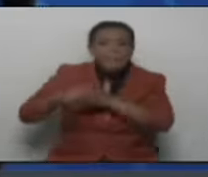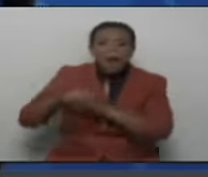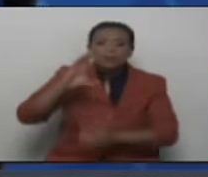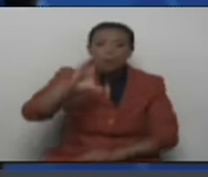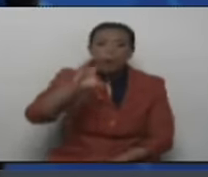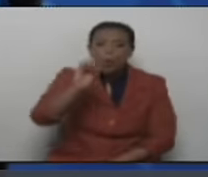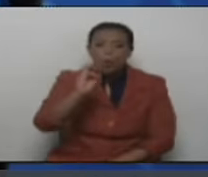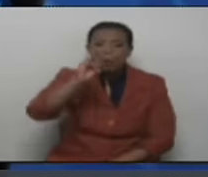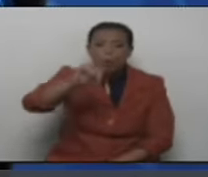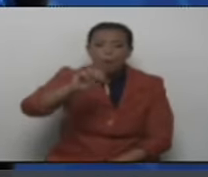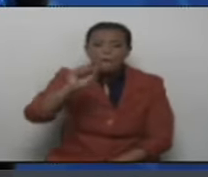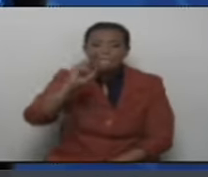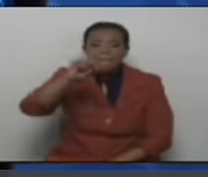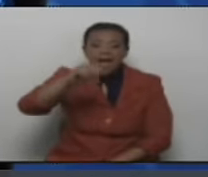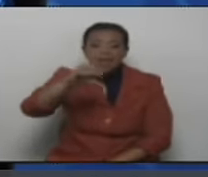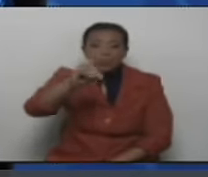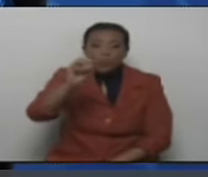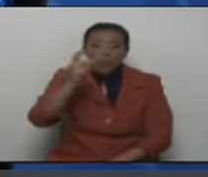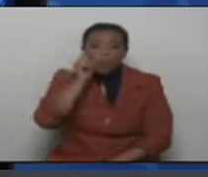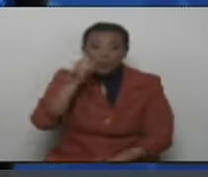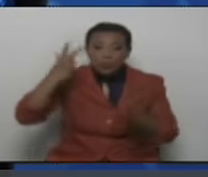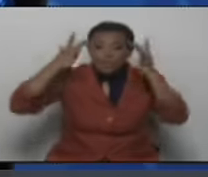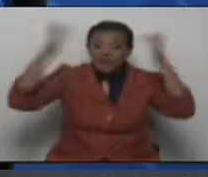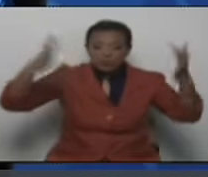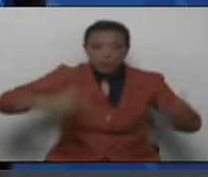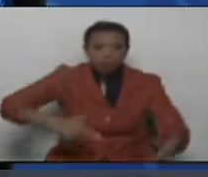precisamente el señor Castañeda. Castañeda es un